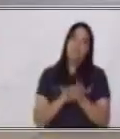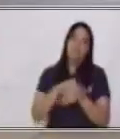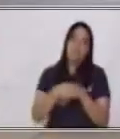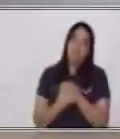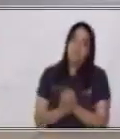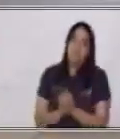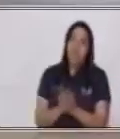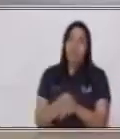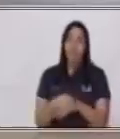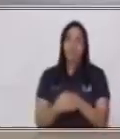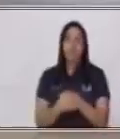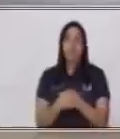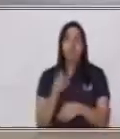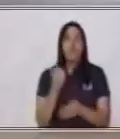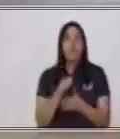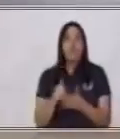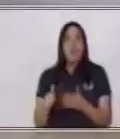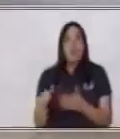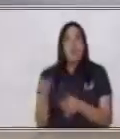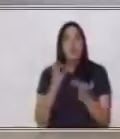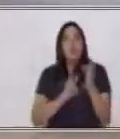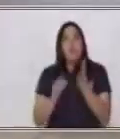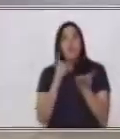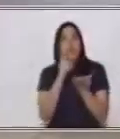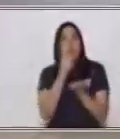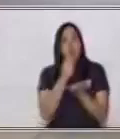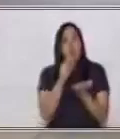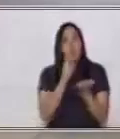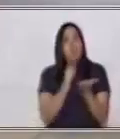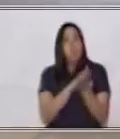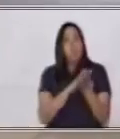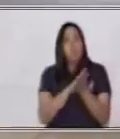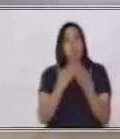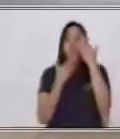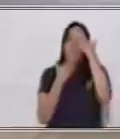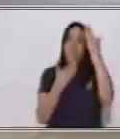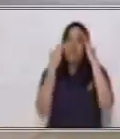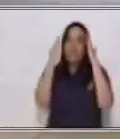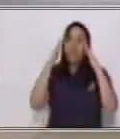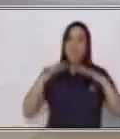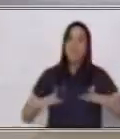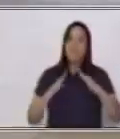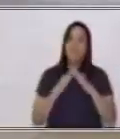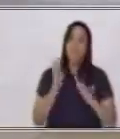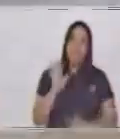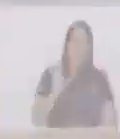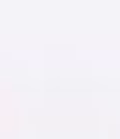manos o las desinfectes con gel antibacterial. Gracias por tu atención y quédate en casa.